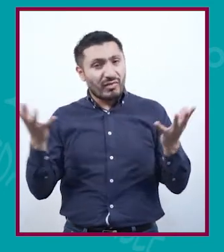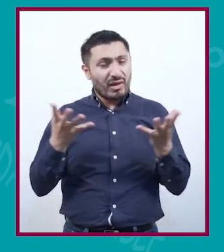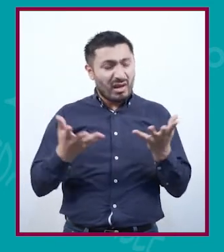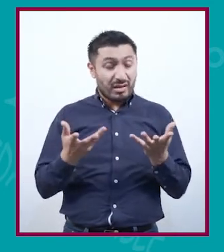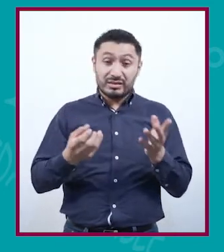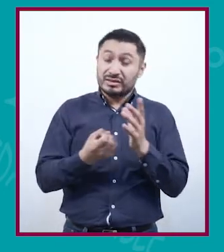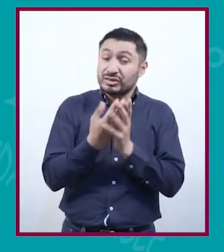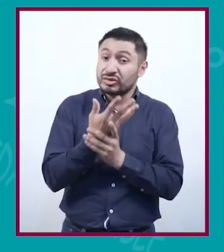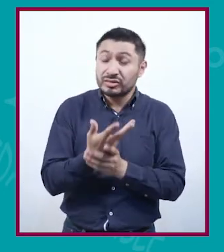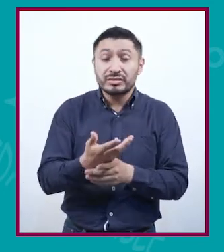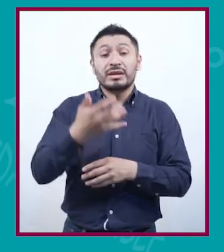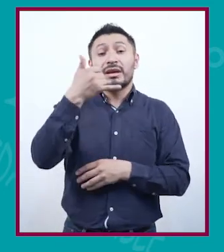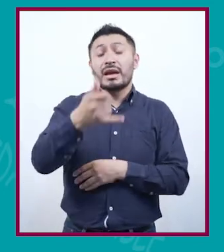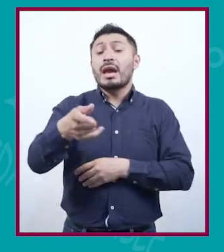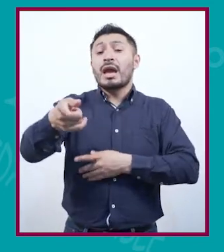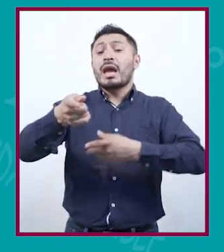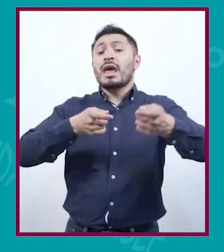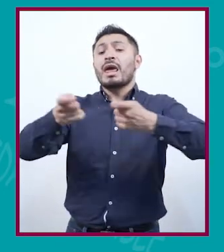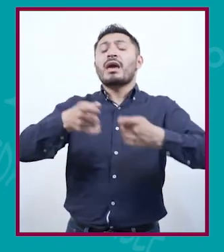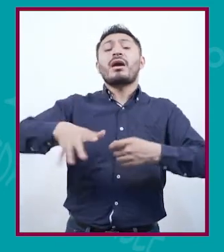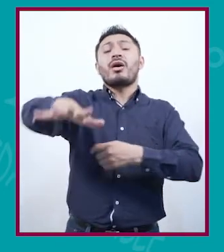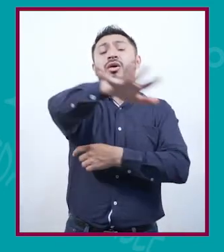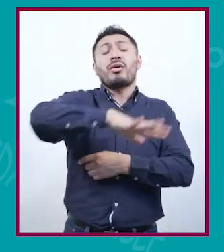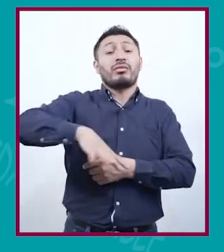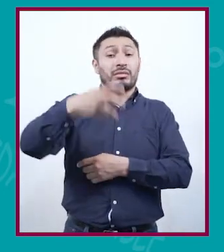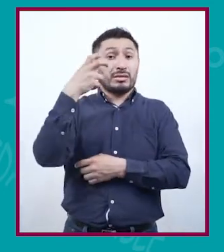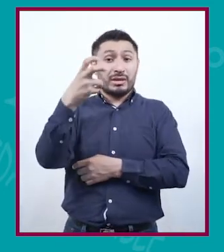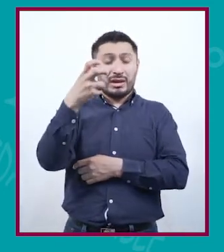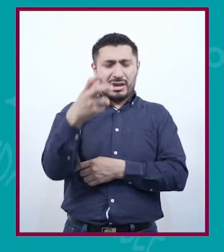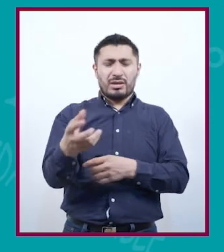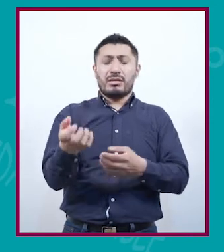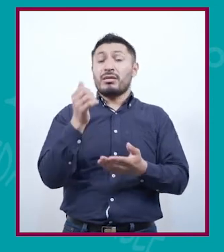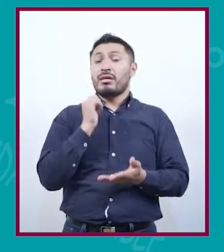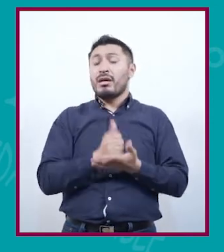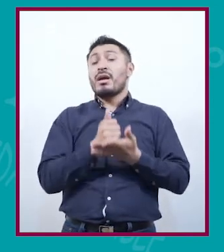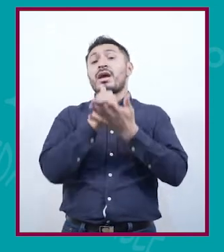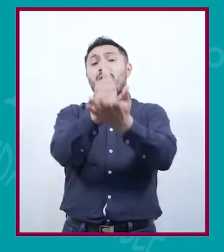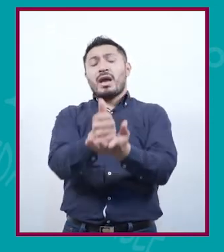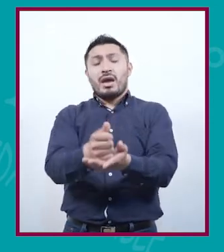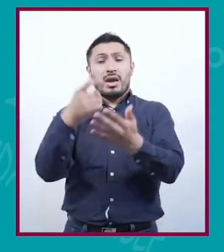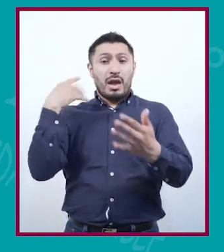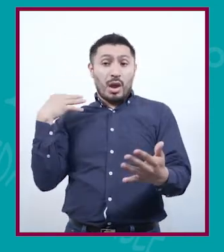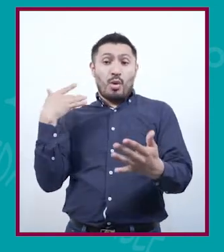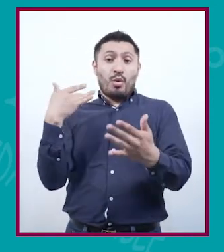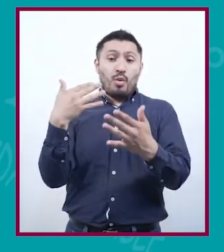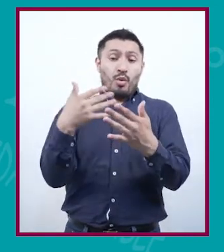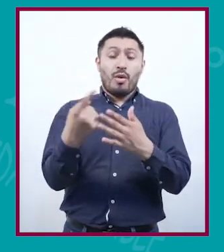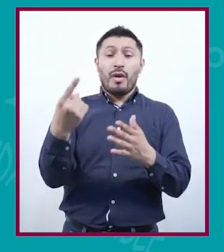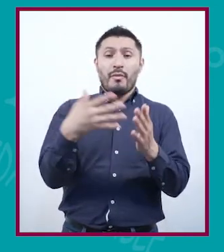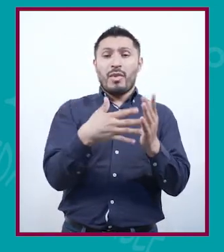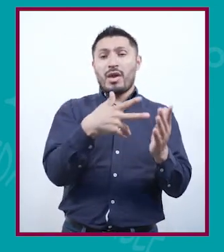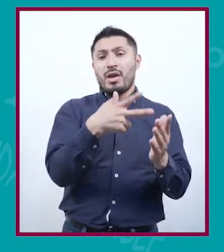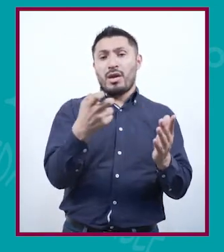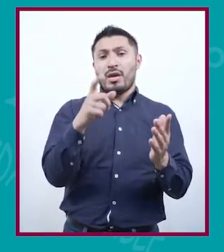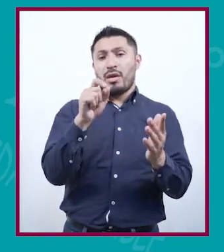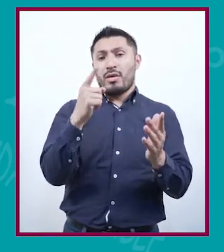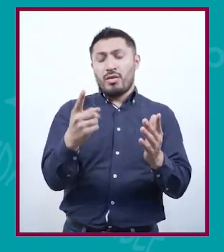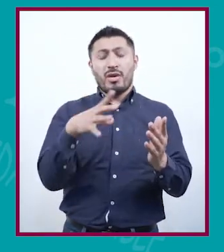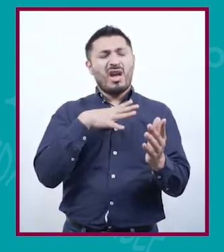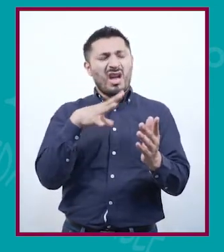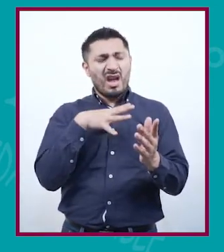de creación de institucionalidad y de control regional. Esa red es la que va permitiendo en el transcurso